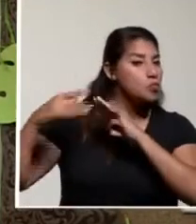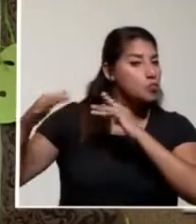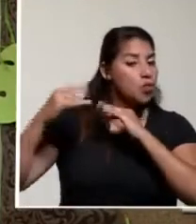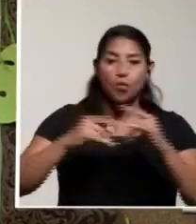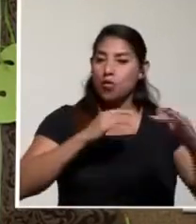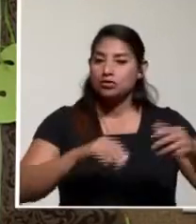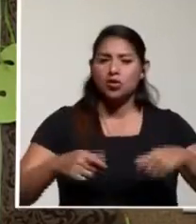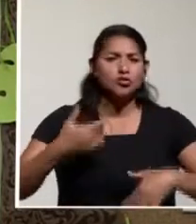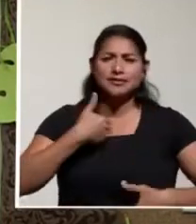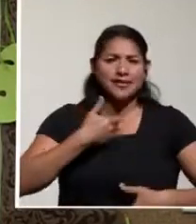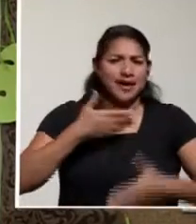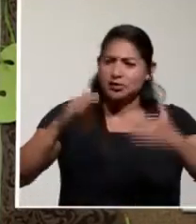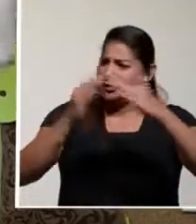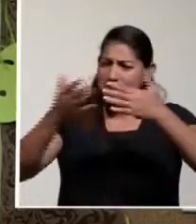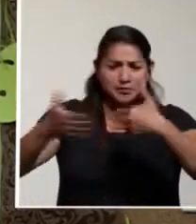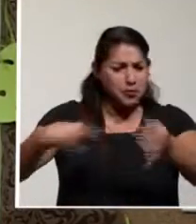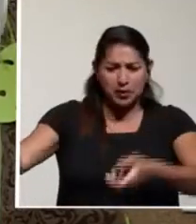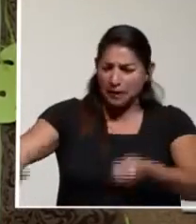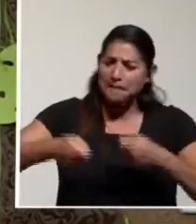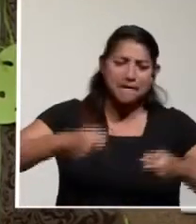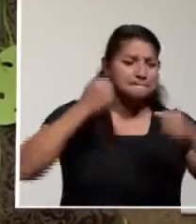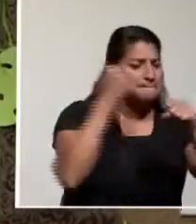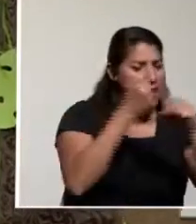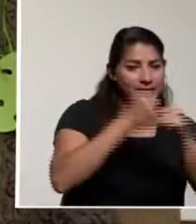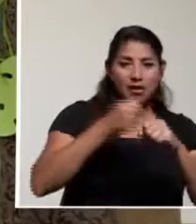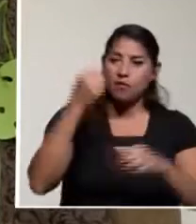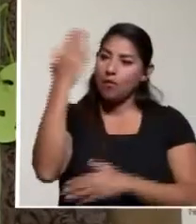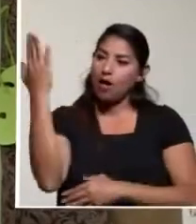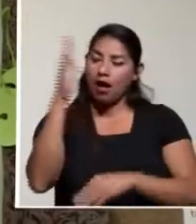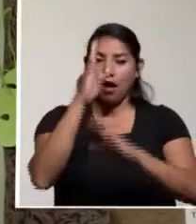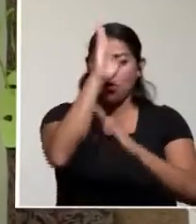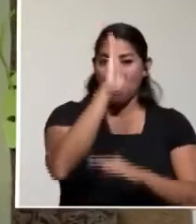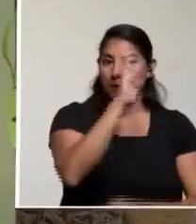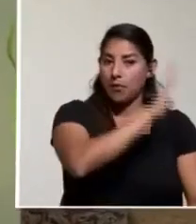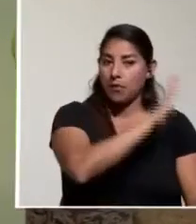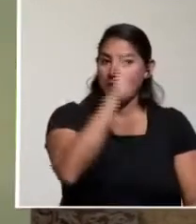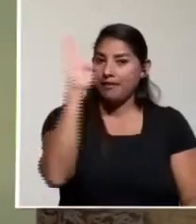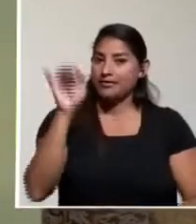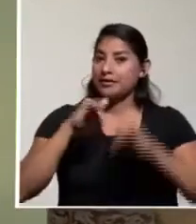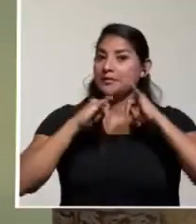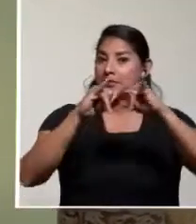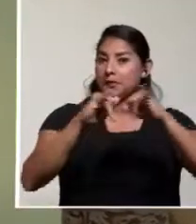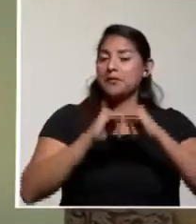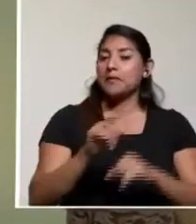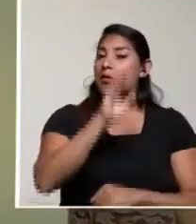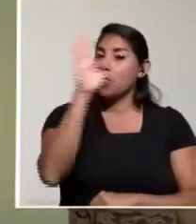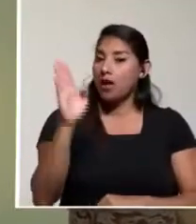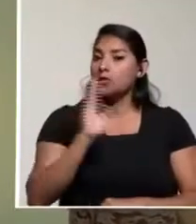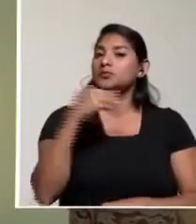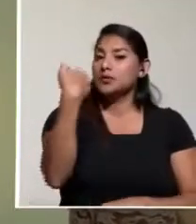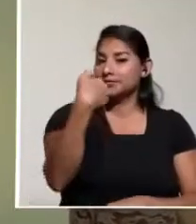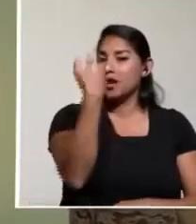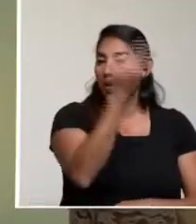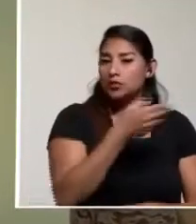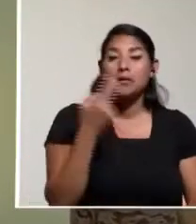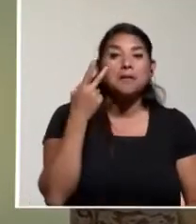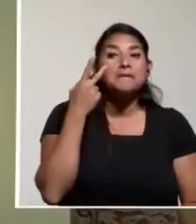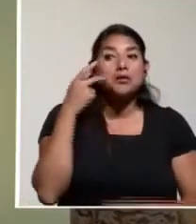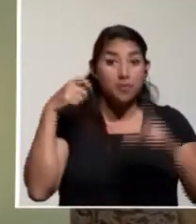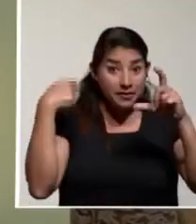y con lo que tengan a mano para poder trabajar las dos partes de nuestro cuerpo. Exactamente, de manera simétrica. Primero de un lado y después tenemos, del otro. Entonces, ¿tenemos un